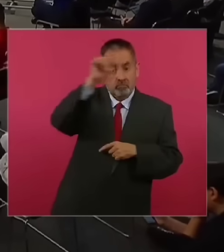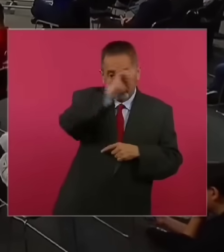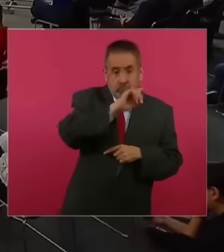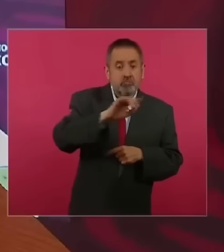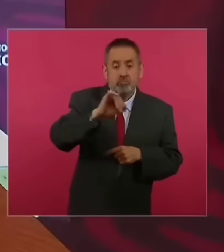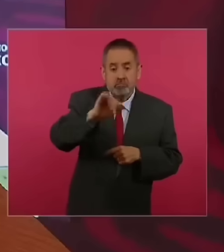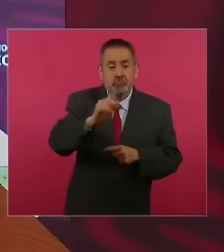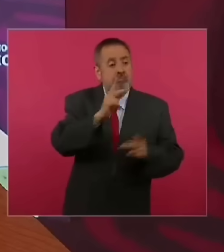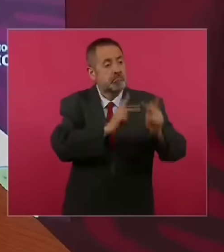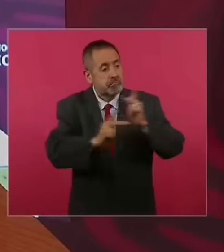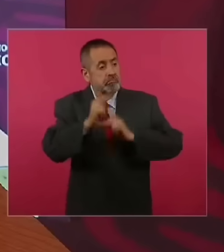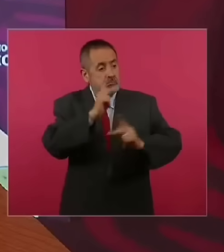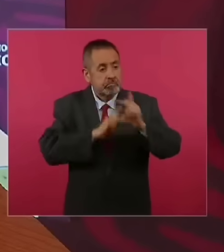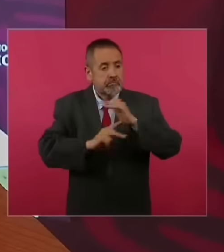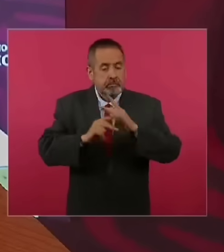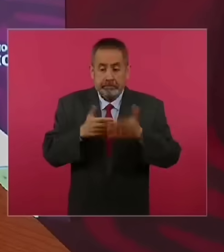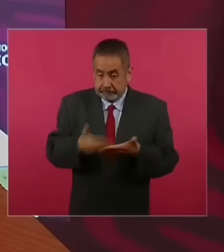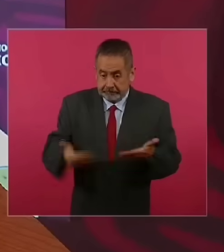menos nosotros,